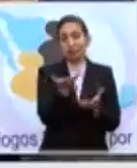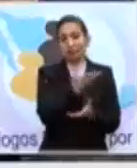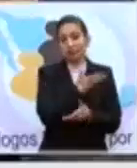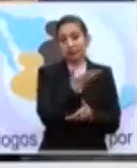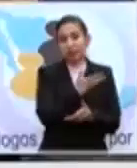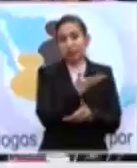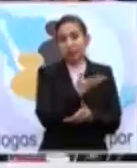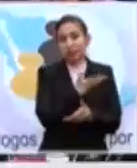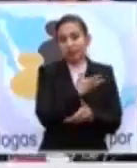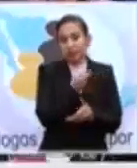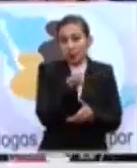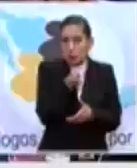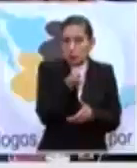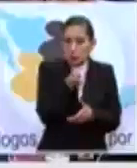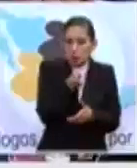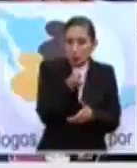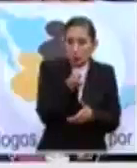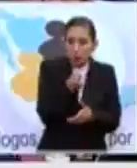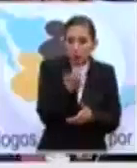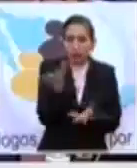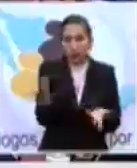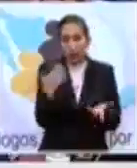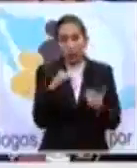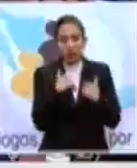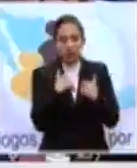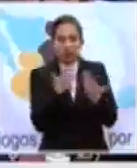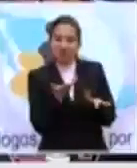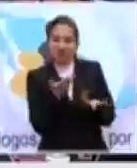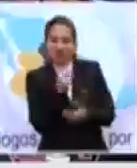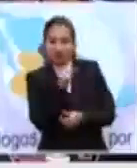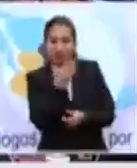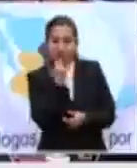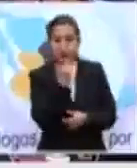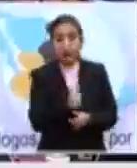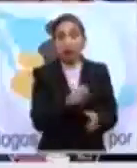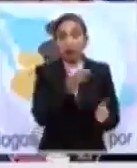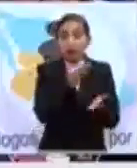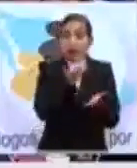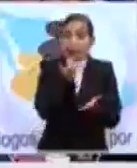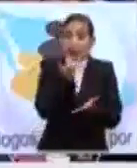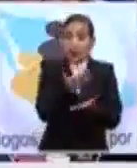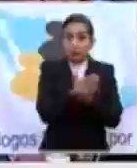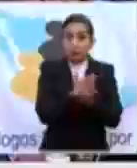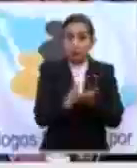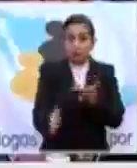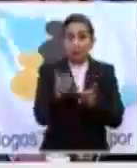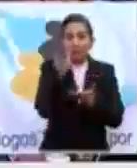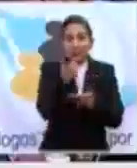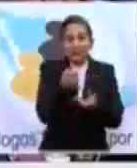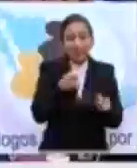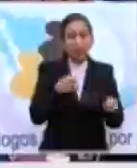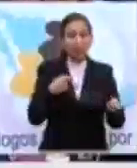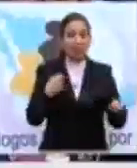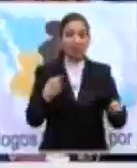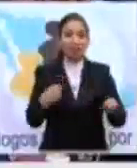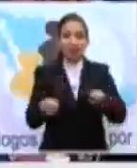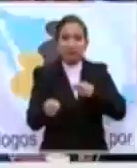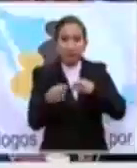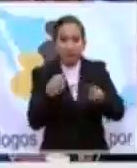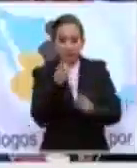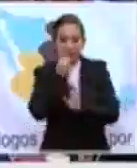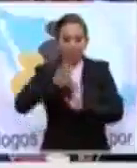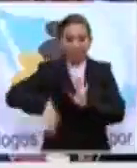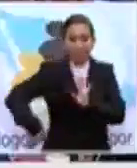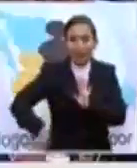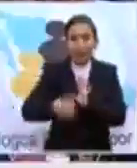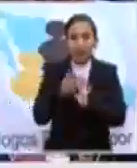genera un poco de desconfianza. Y, por supuesto, esa flexibilidad a la que yo hacía